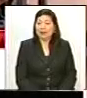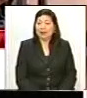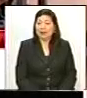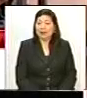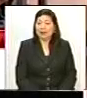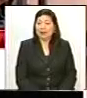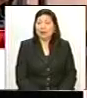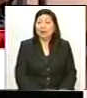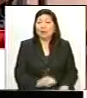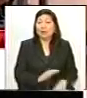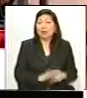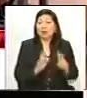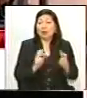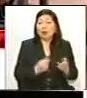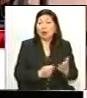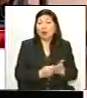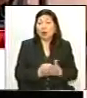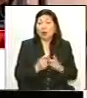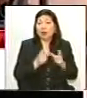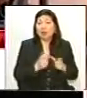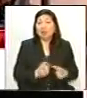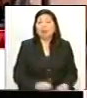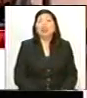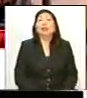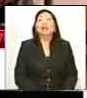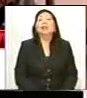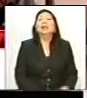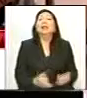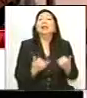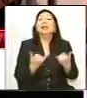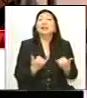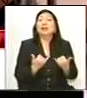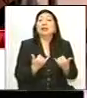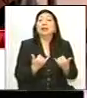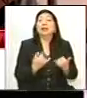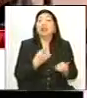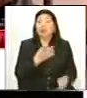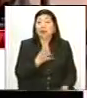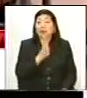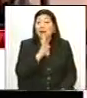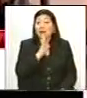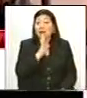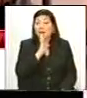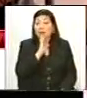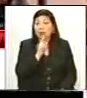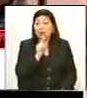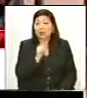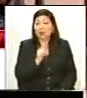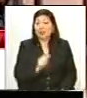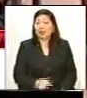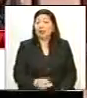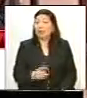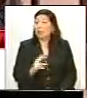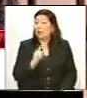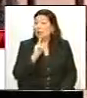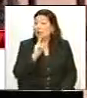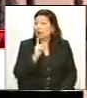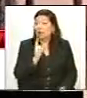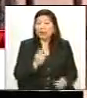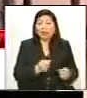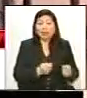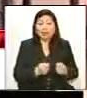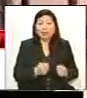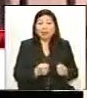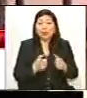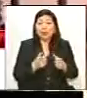Con relación al tema del costo del control, en realidad esas cifras que menciona el congresista Vergara no son estrictamente relacionadas